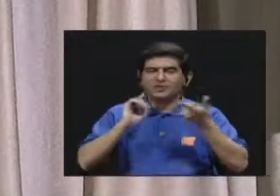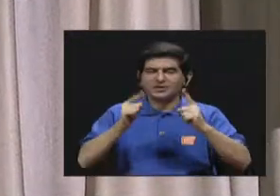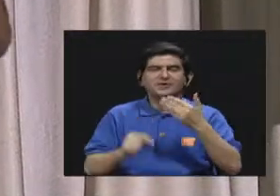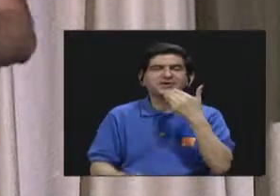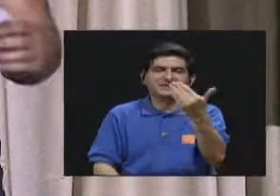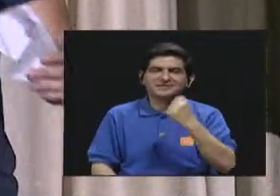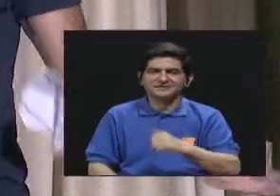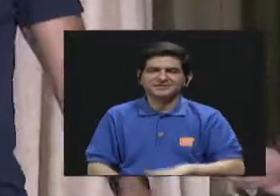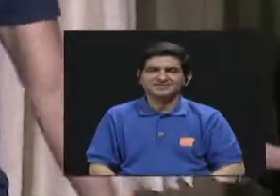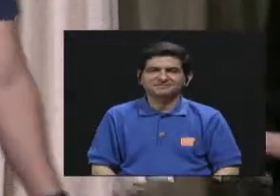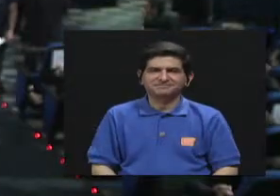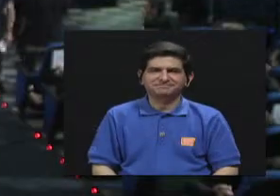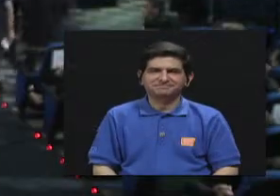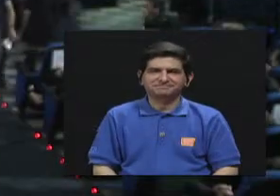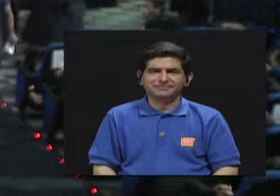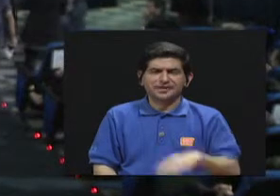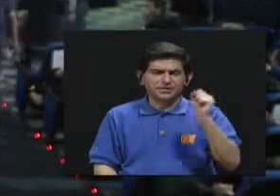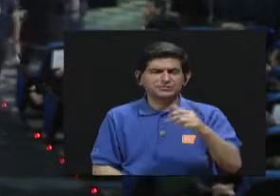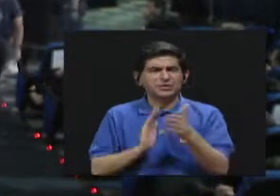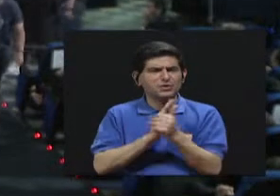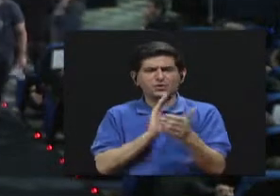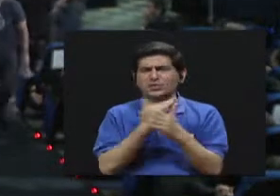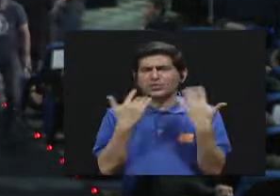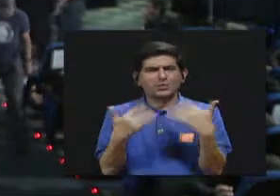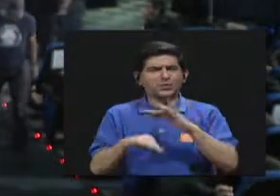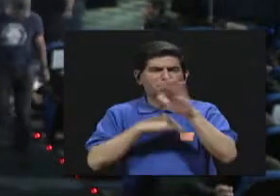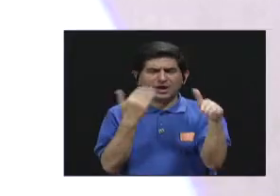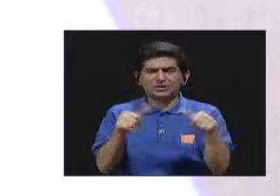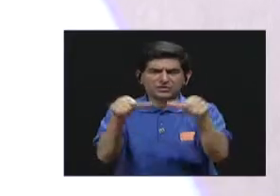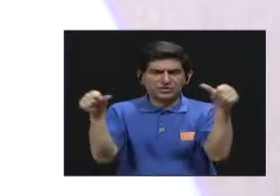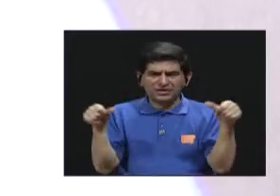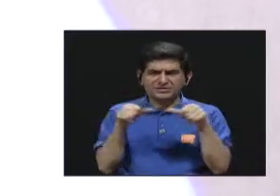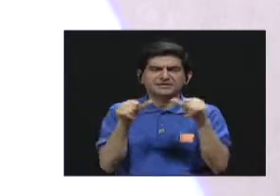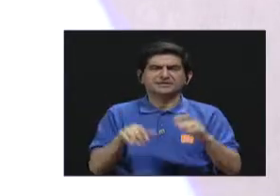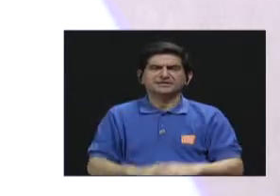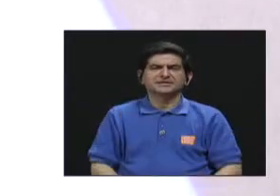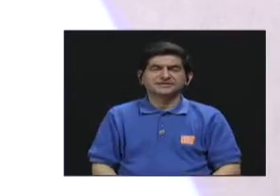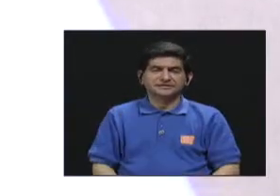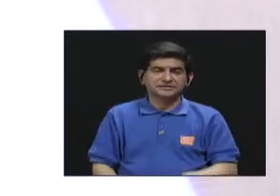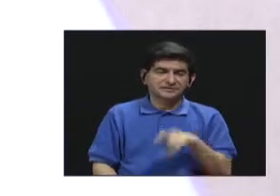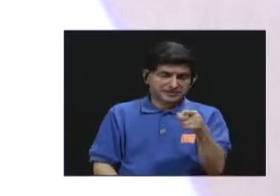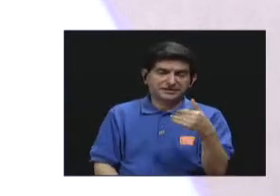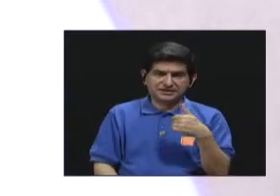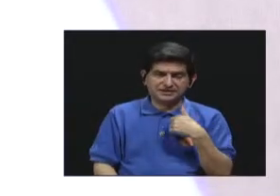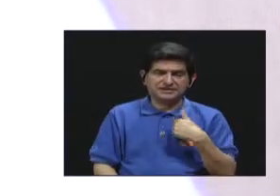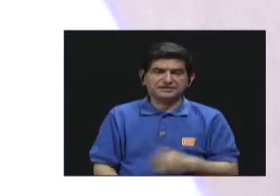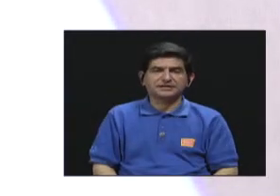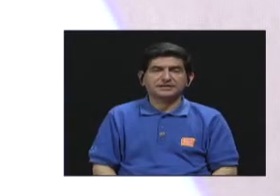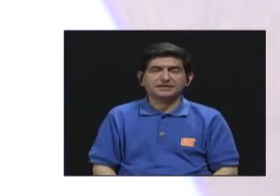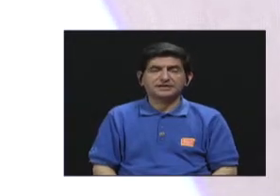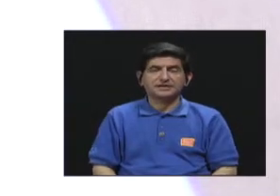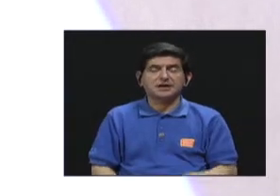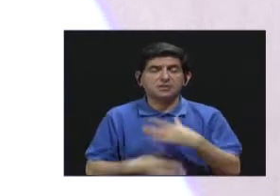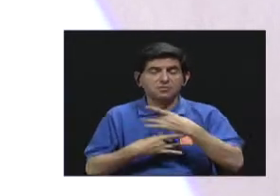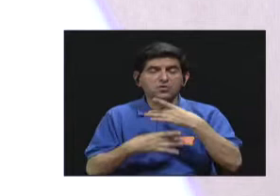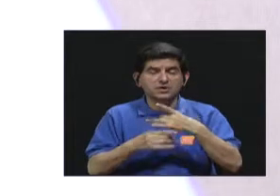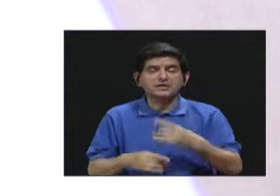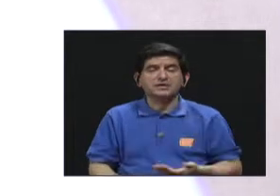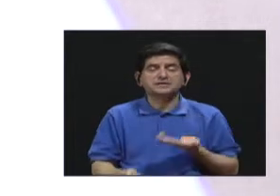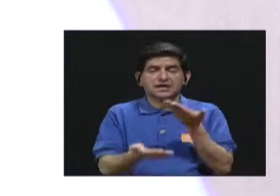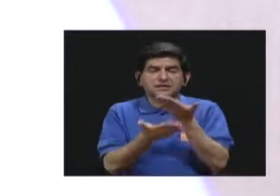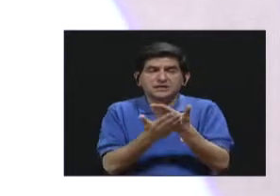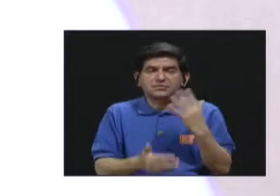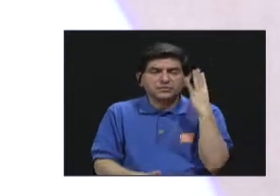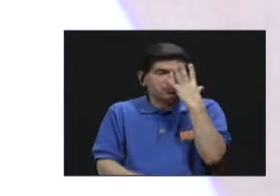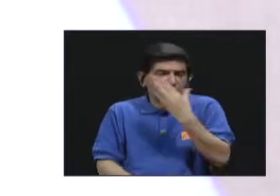Gracias. Sí, realmente mucho talento en todos los aspectos en ese videoclip. Por su interesante propuesta